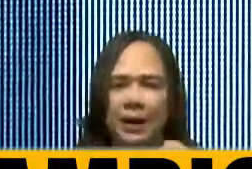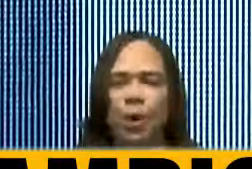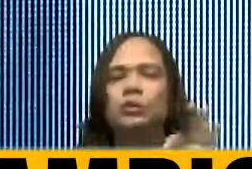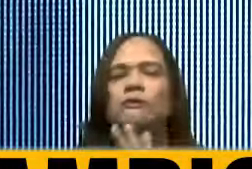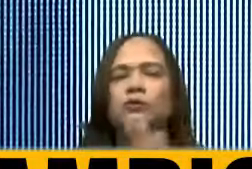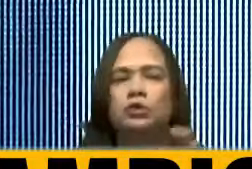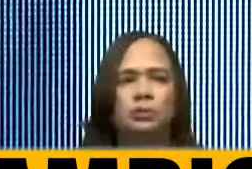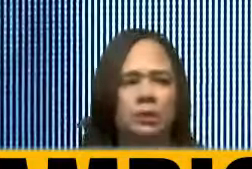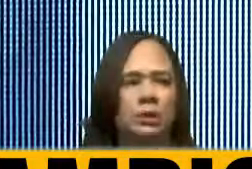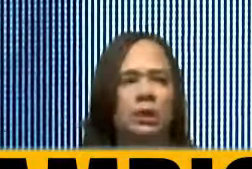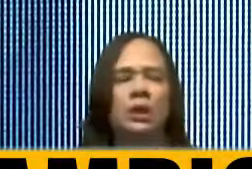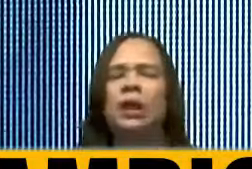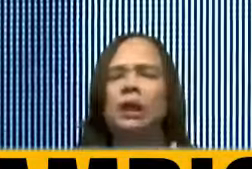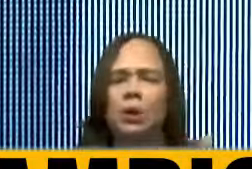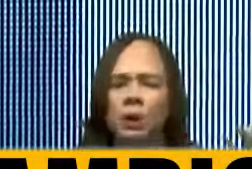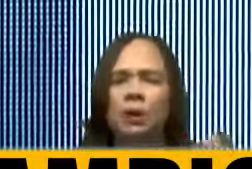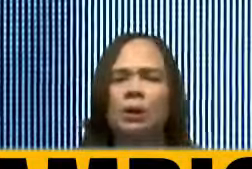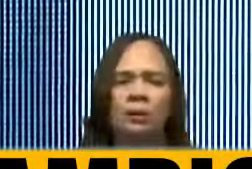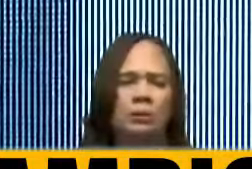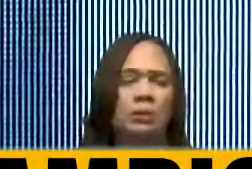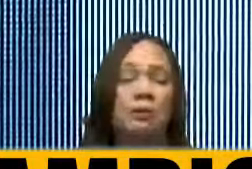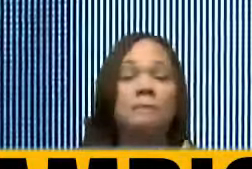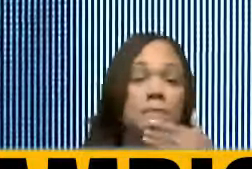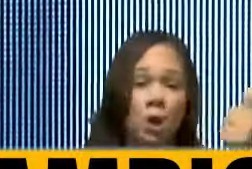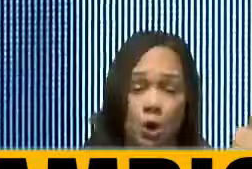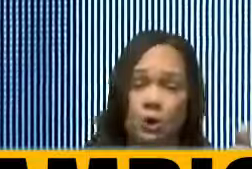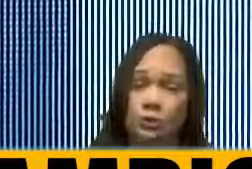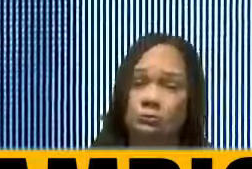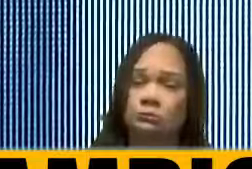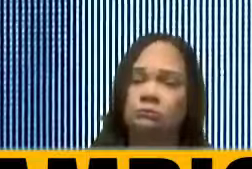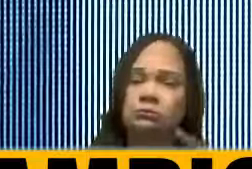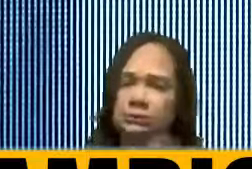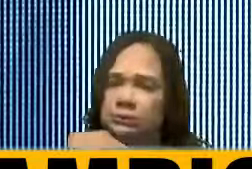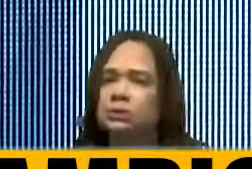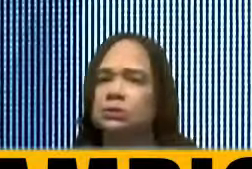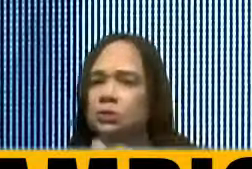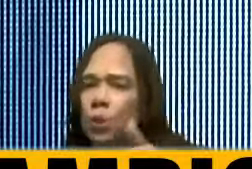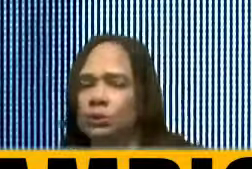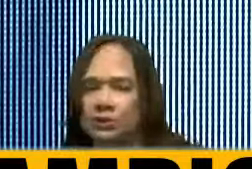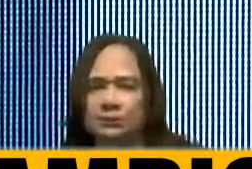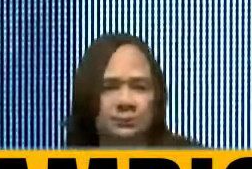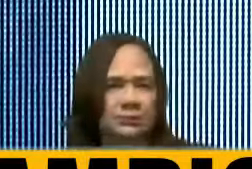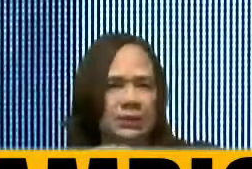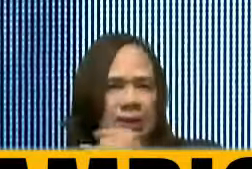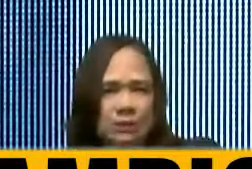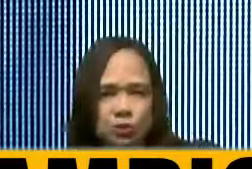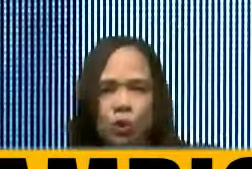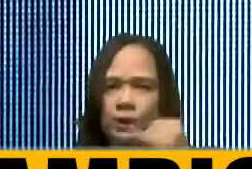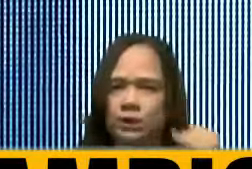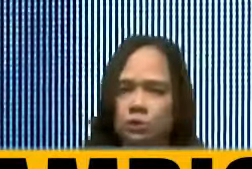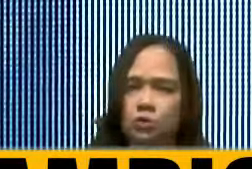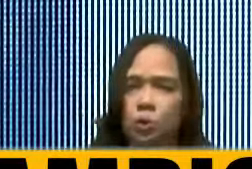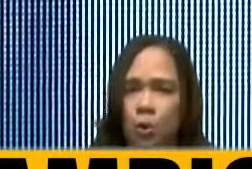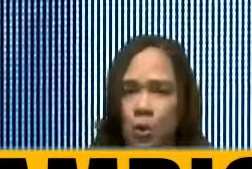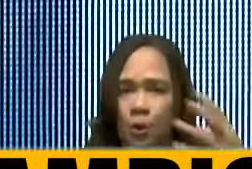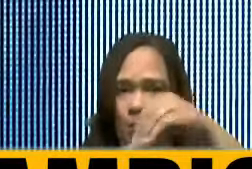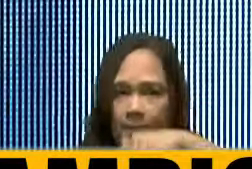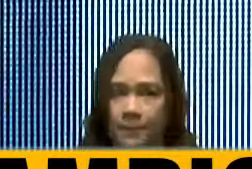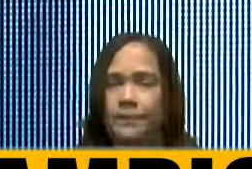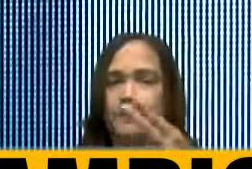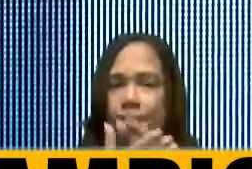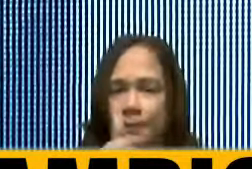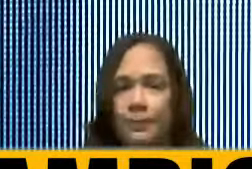en cuestiones que se duplican en una vamos a tener más eficiencia repito que en otras Entonces eso es lo que vamos a lograr